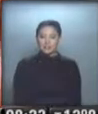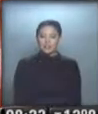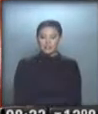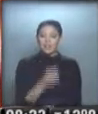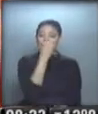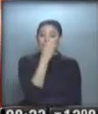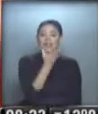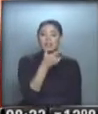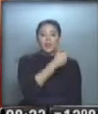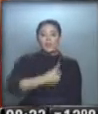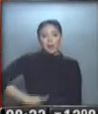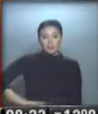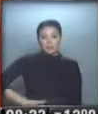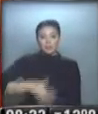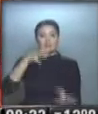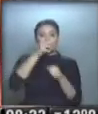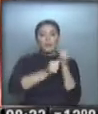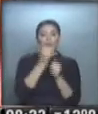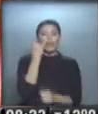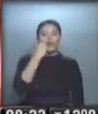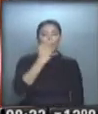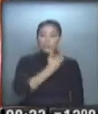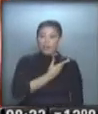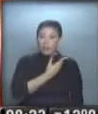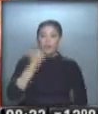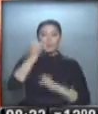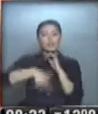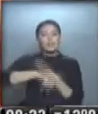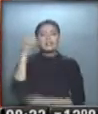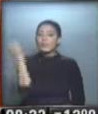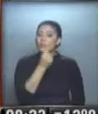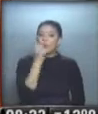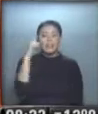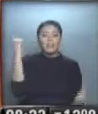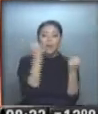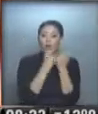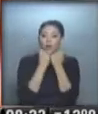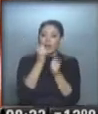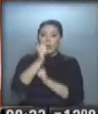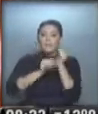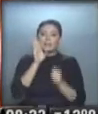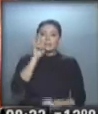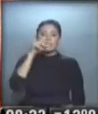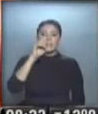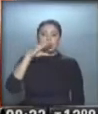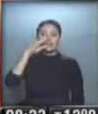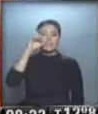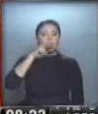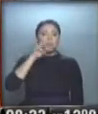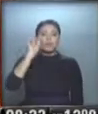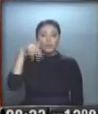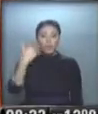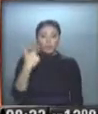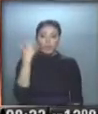las declaraciones del presidente y ceo de ypf miguel galluzzo destacando la importancia del acuerdo alcanzado con la petrolera chevron para la